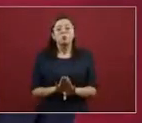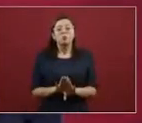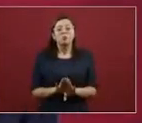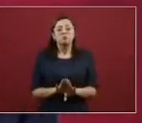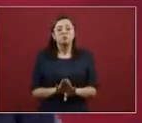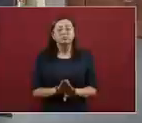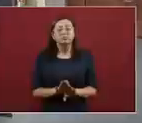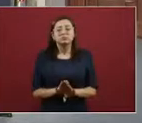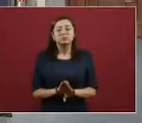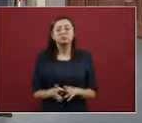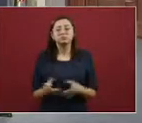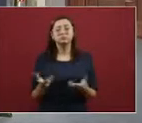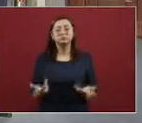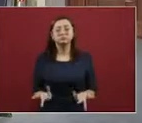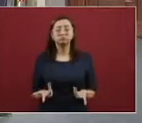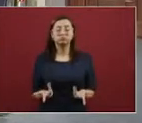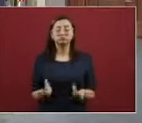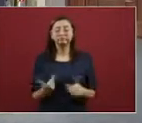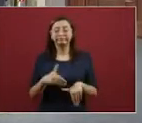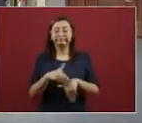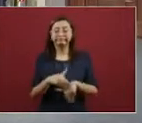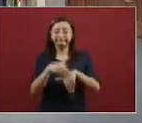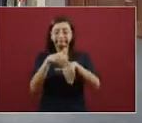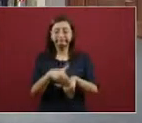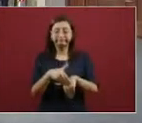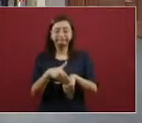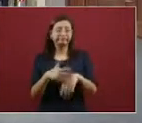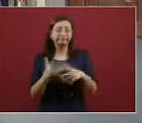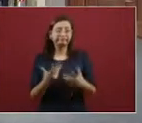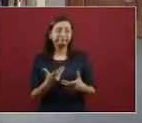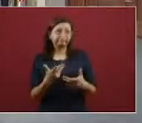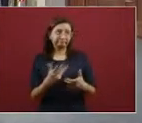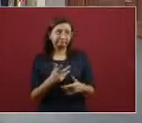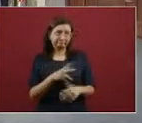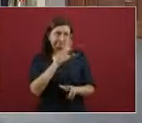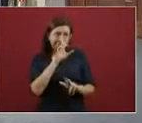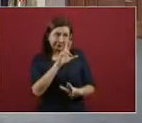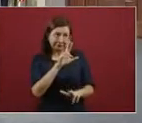subordinar y cuadrarse ante los medios